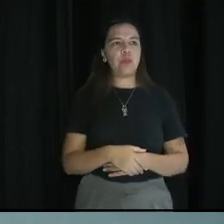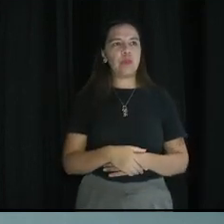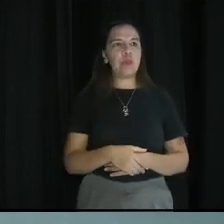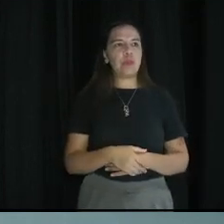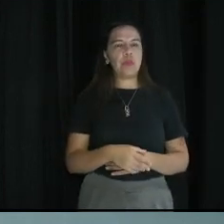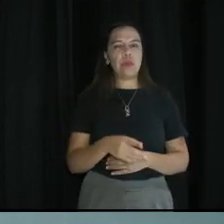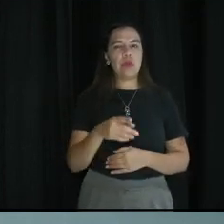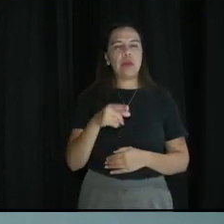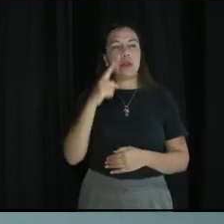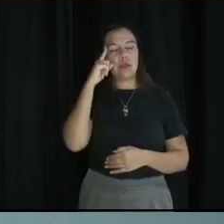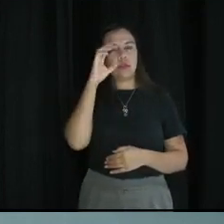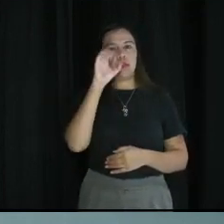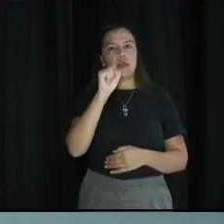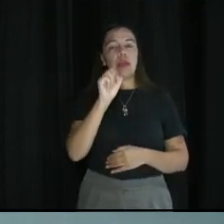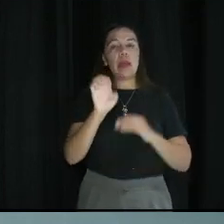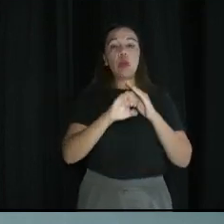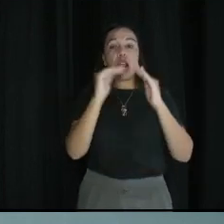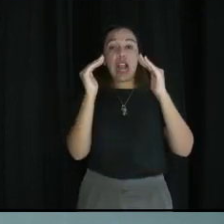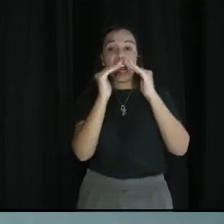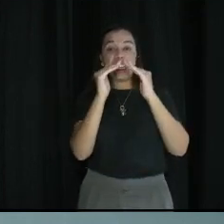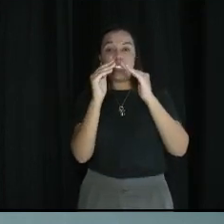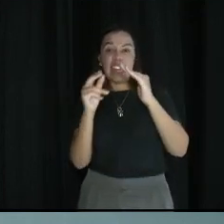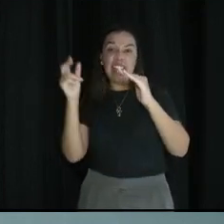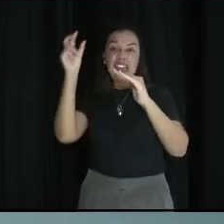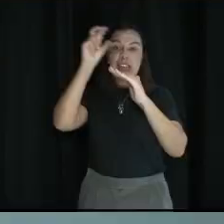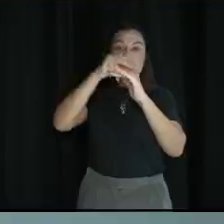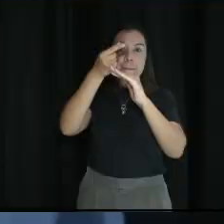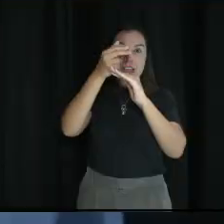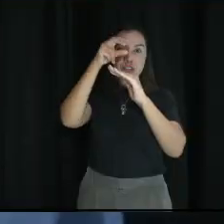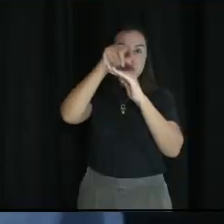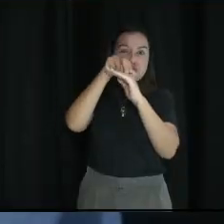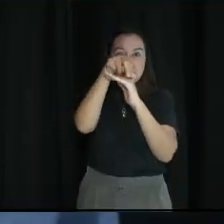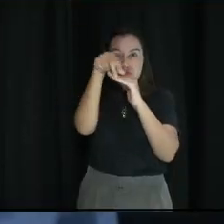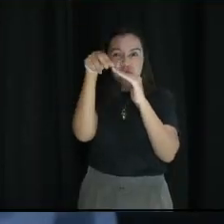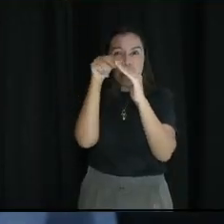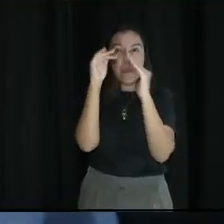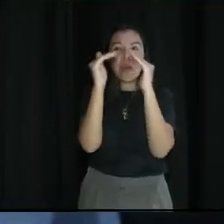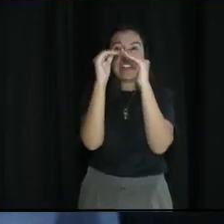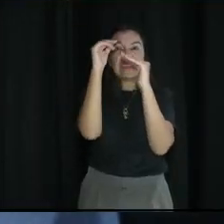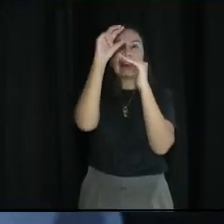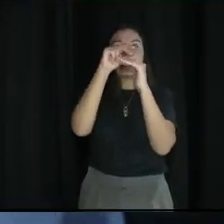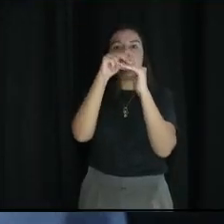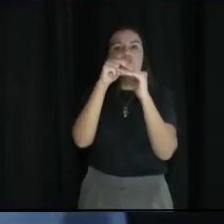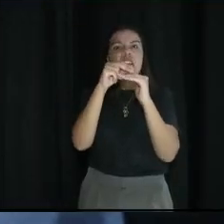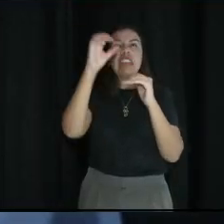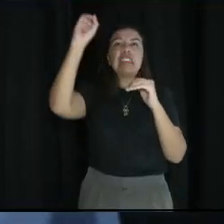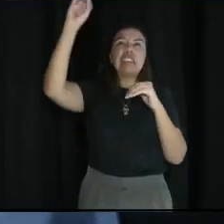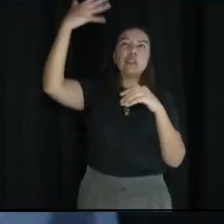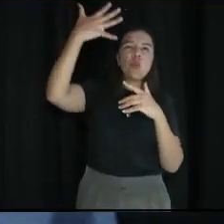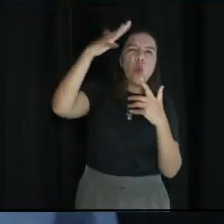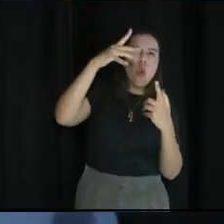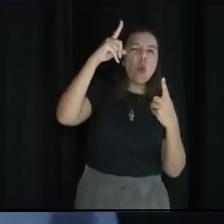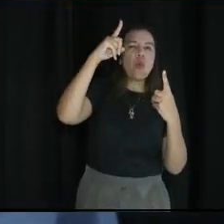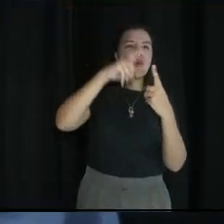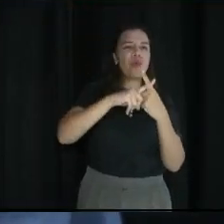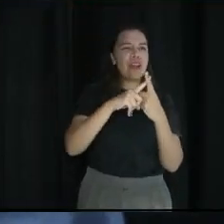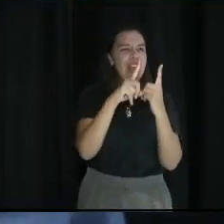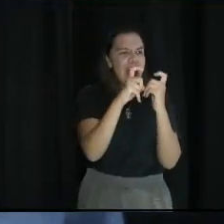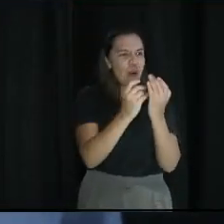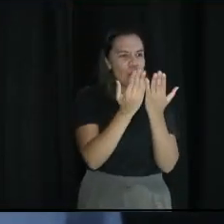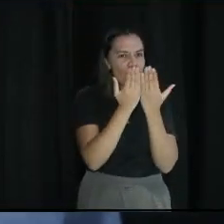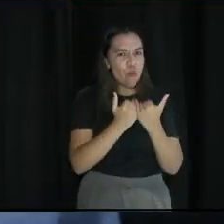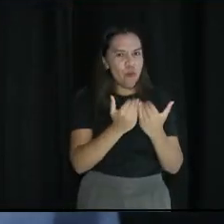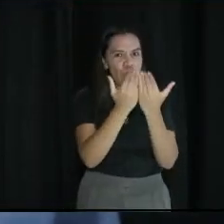una referencia, en una azotea a rayo de sol, donde no tiene agua, donde se avista que no hay un lugar